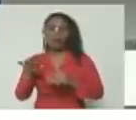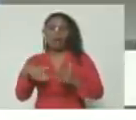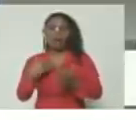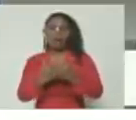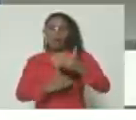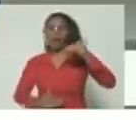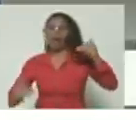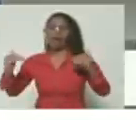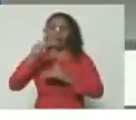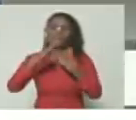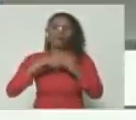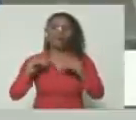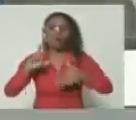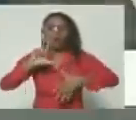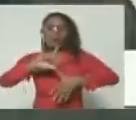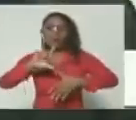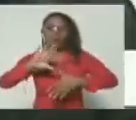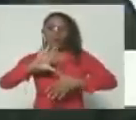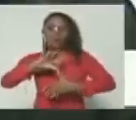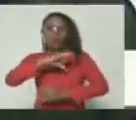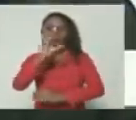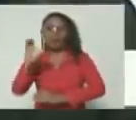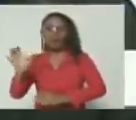alto de toda América Latina y el Caribe,